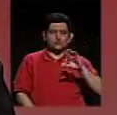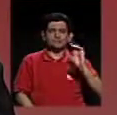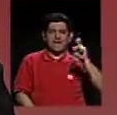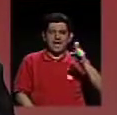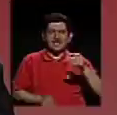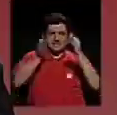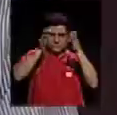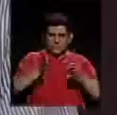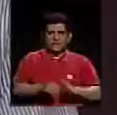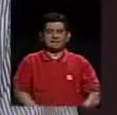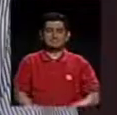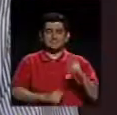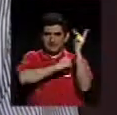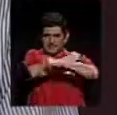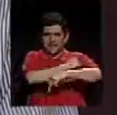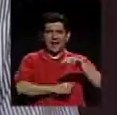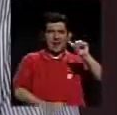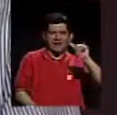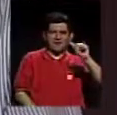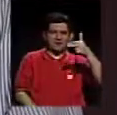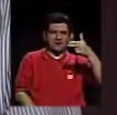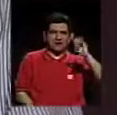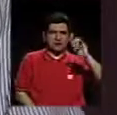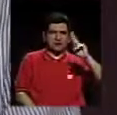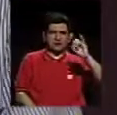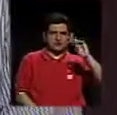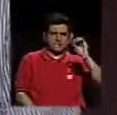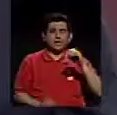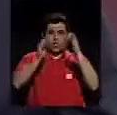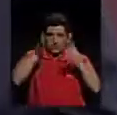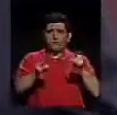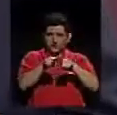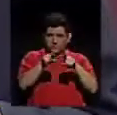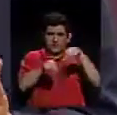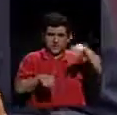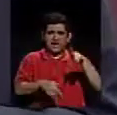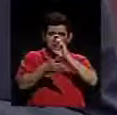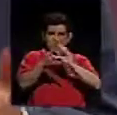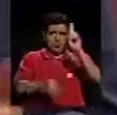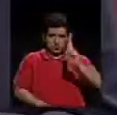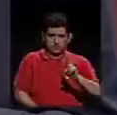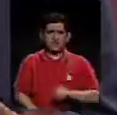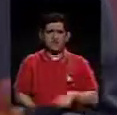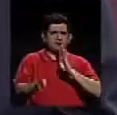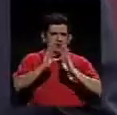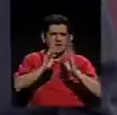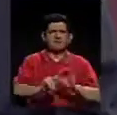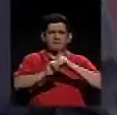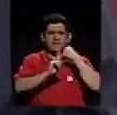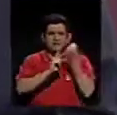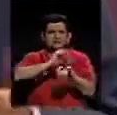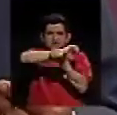juez penal Alfredo Chirino y profesor ahora también en la Universidad de Costa Rica, conversando acerca de la coyuntura de cambio que hay en